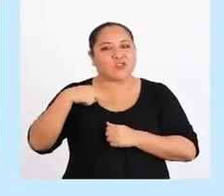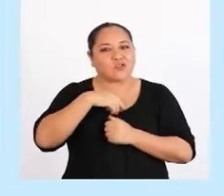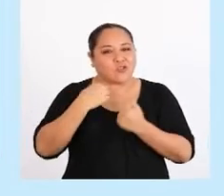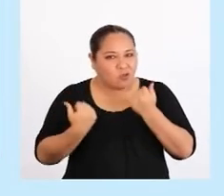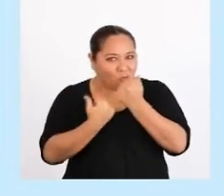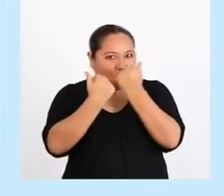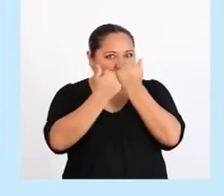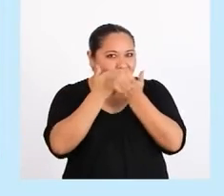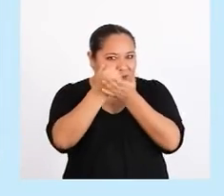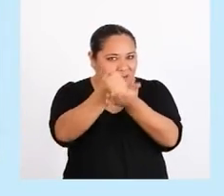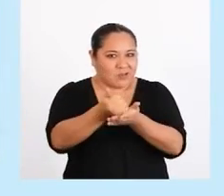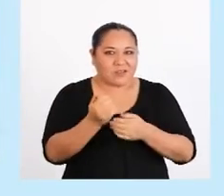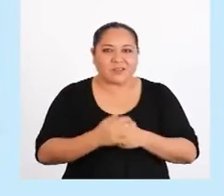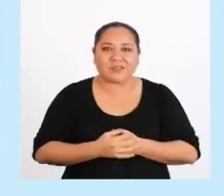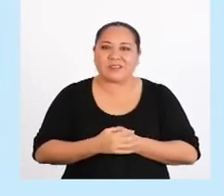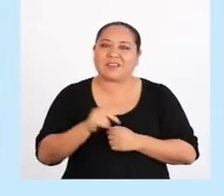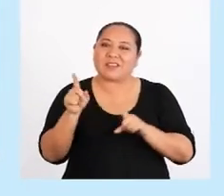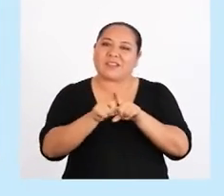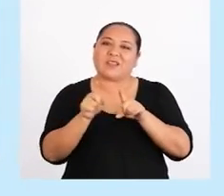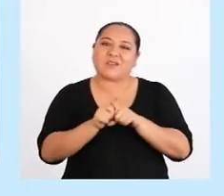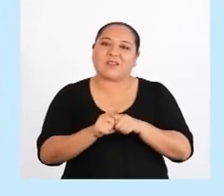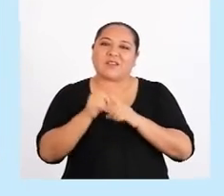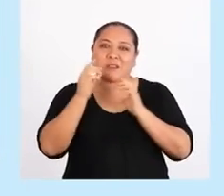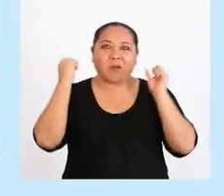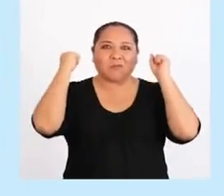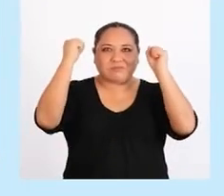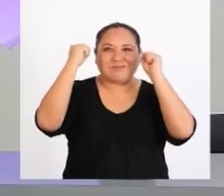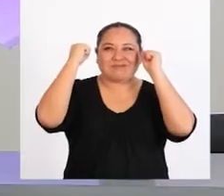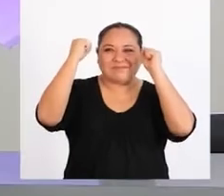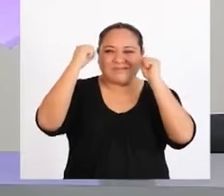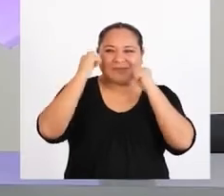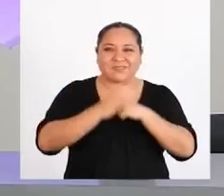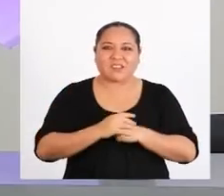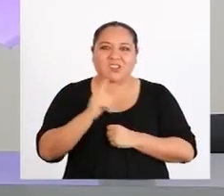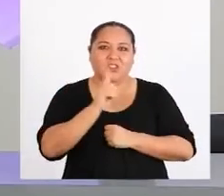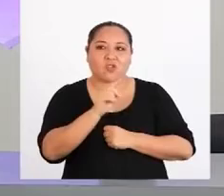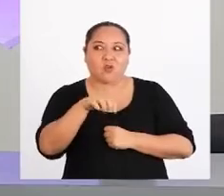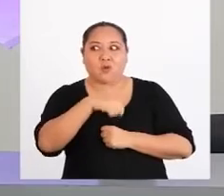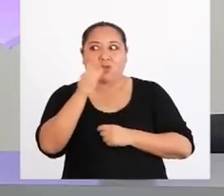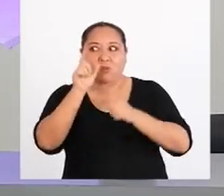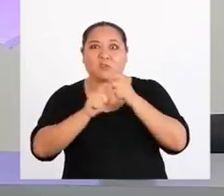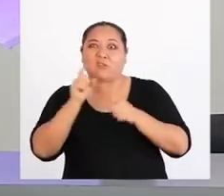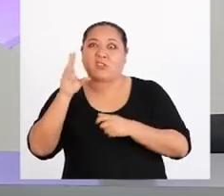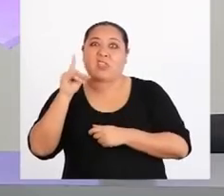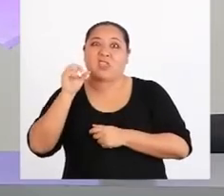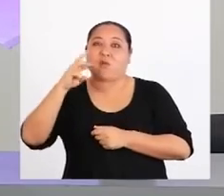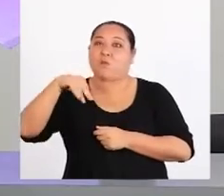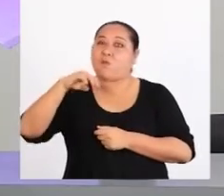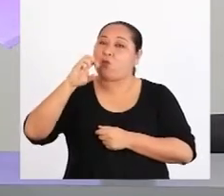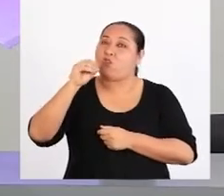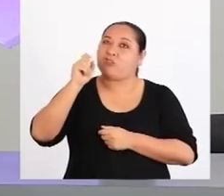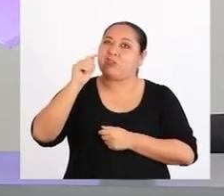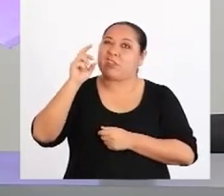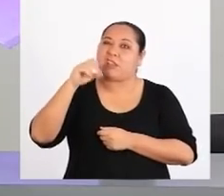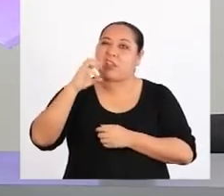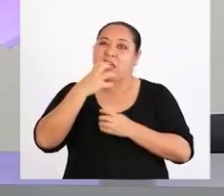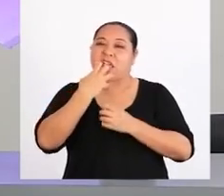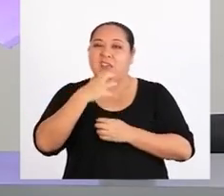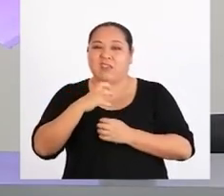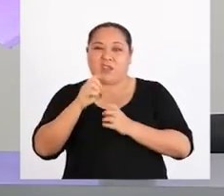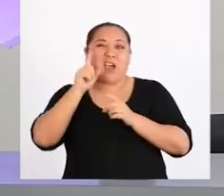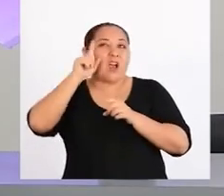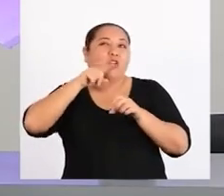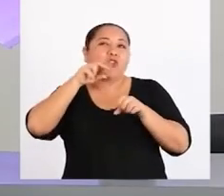estamos aquí para ayudarte. Y para hacerte barra. No como los conciudadanos de Demóstenes que le tiraban tomates y